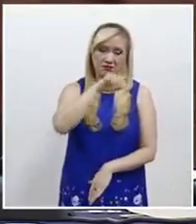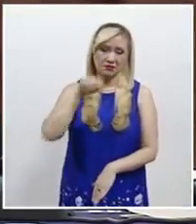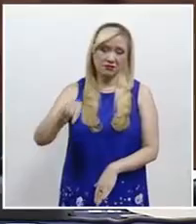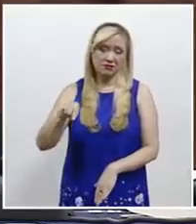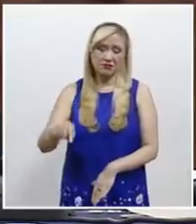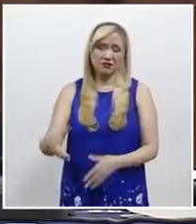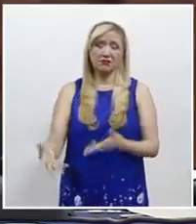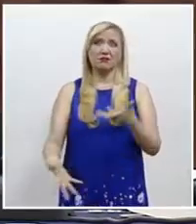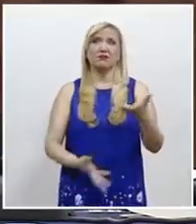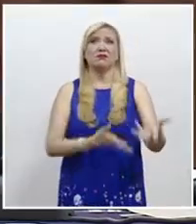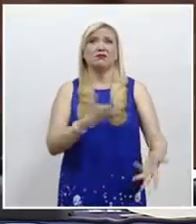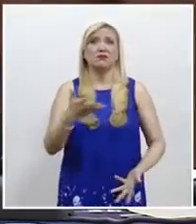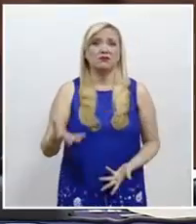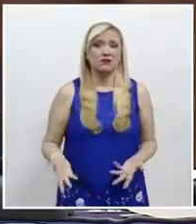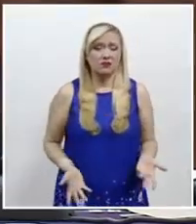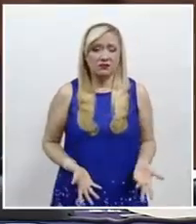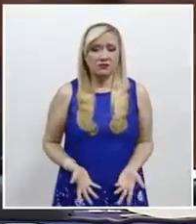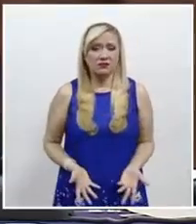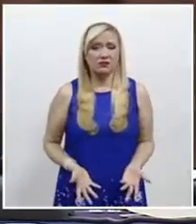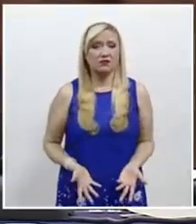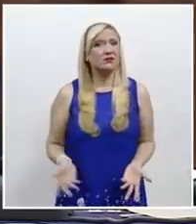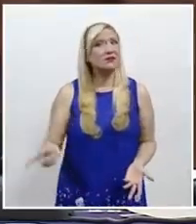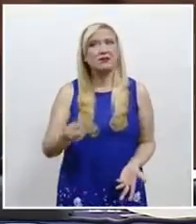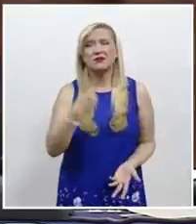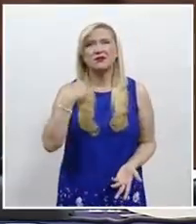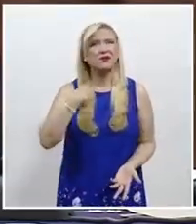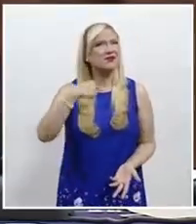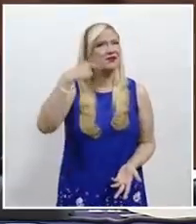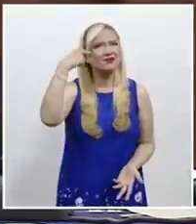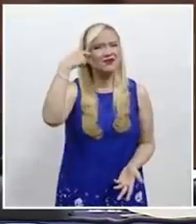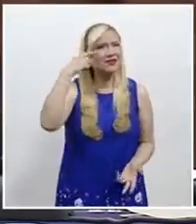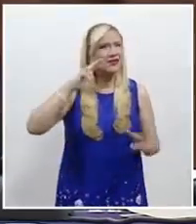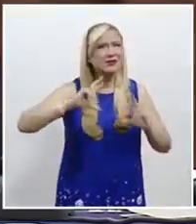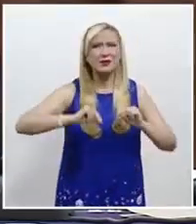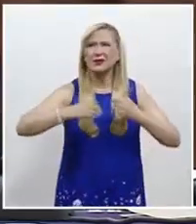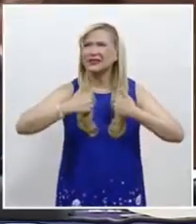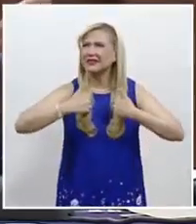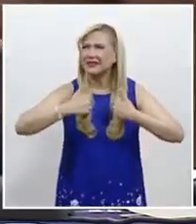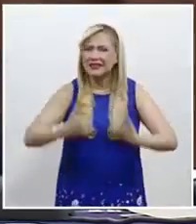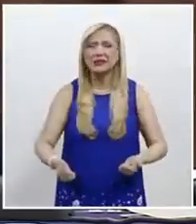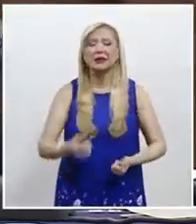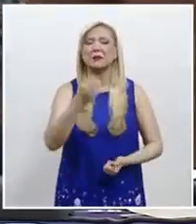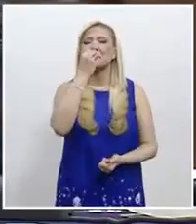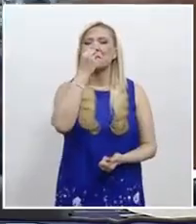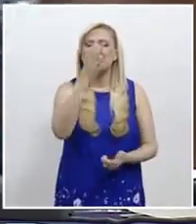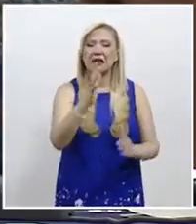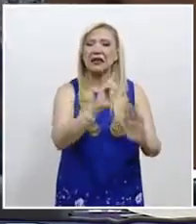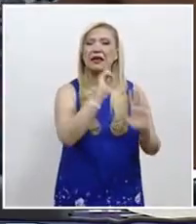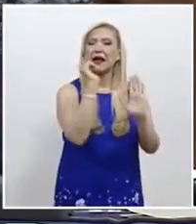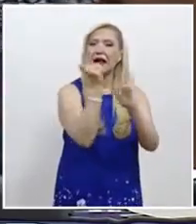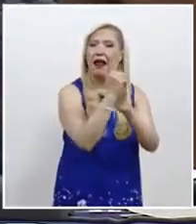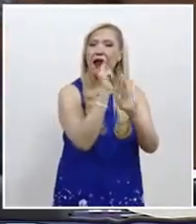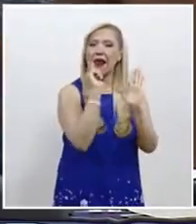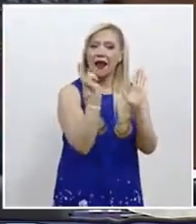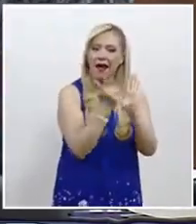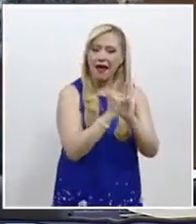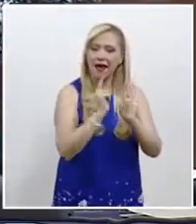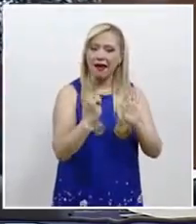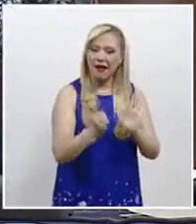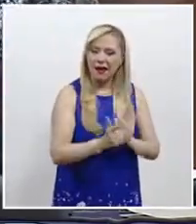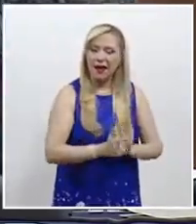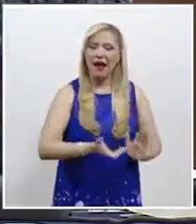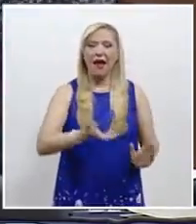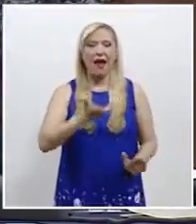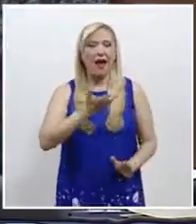impacto de esto. Y seguimos sin entender por qué, finalmente, por muy buenas políticas generales que